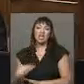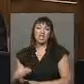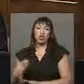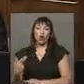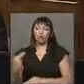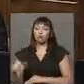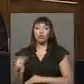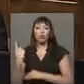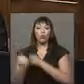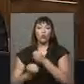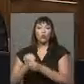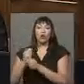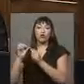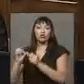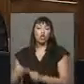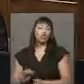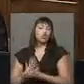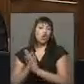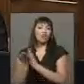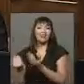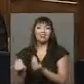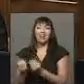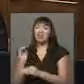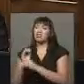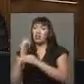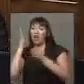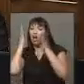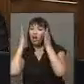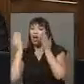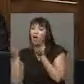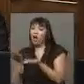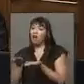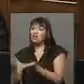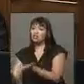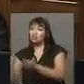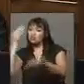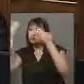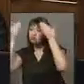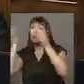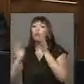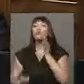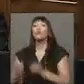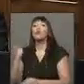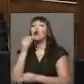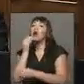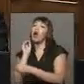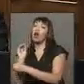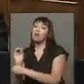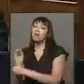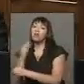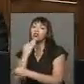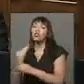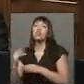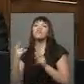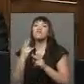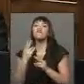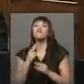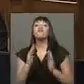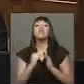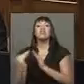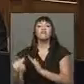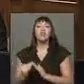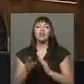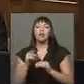hasta 1 año con todas sus necesidades de atención psicológica, jurídica, social, alimentación y viviendas cubiertas por